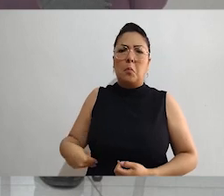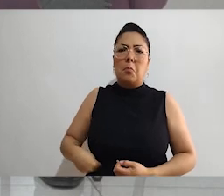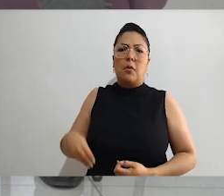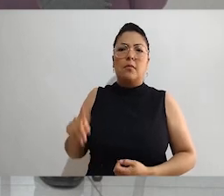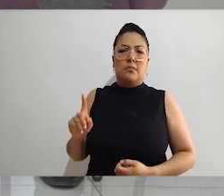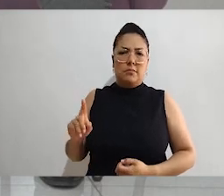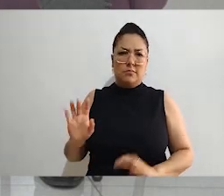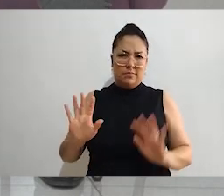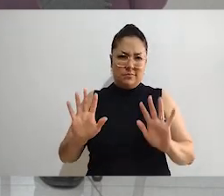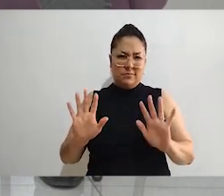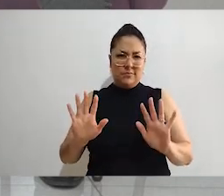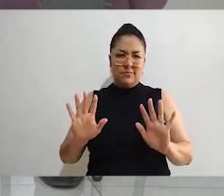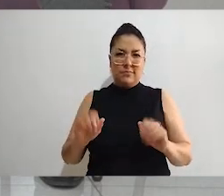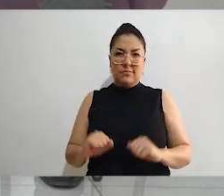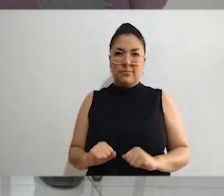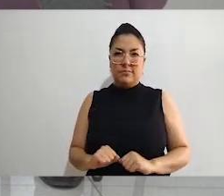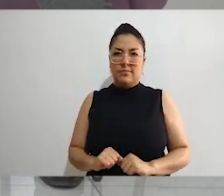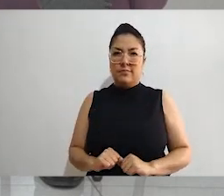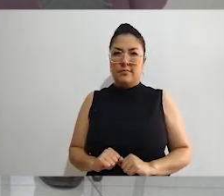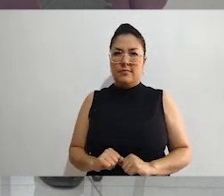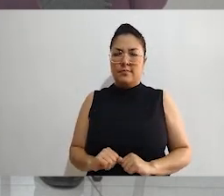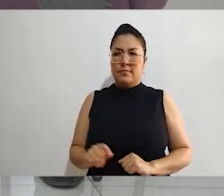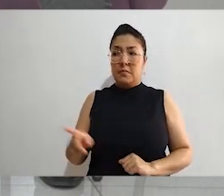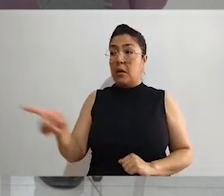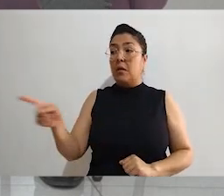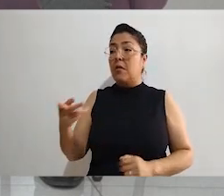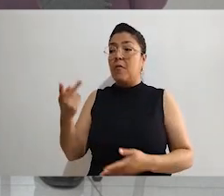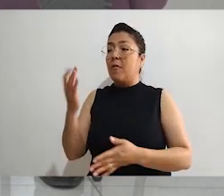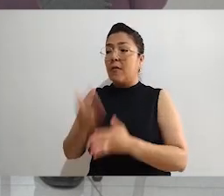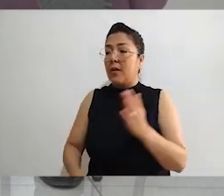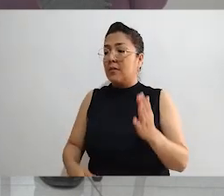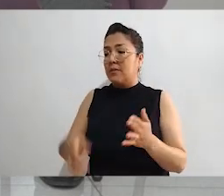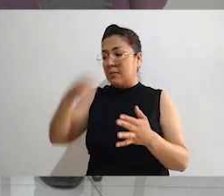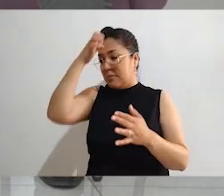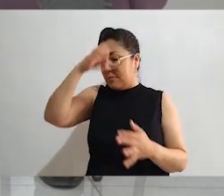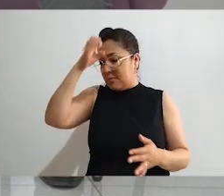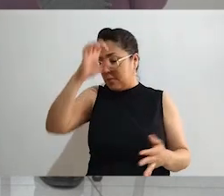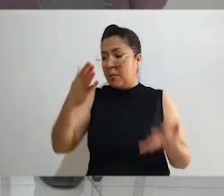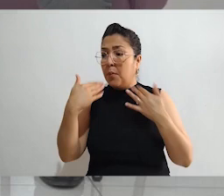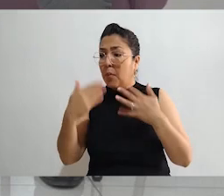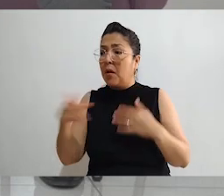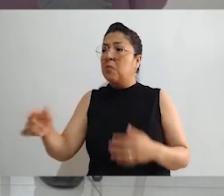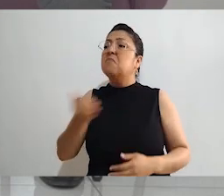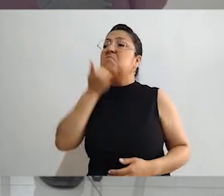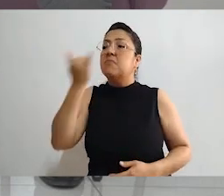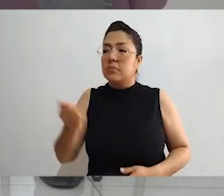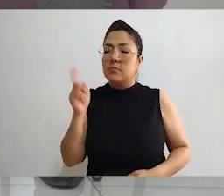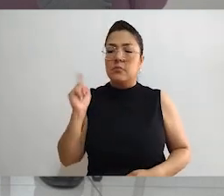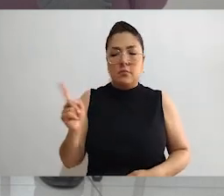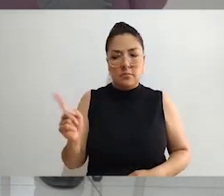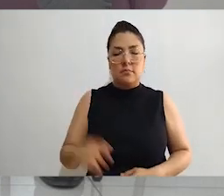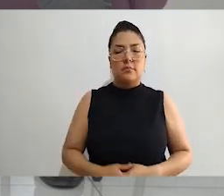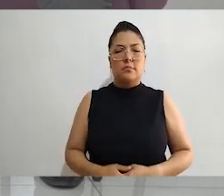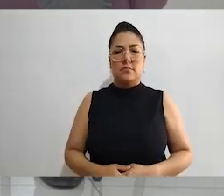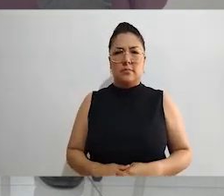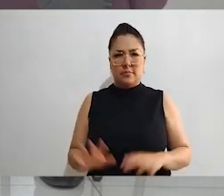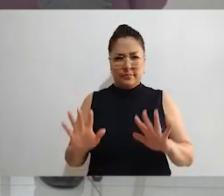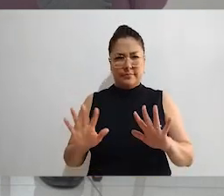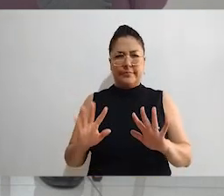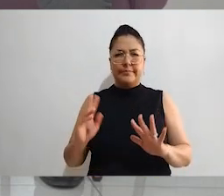poco injustos, ¿no? Con las juventudes y decimos, es que no está preparado y cualquier error lo señalamos como que, miren, es por eso que no deben ser